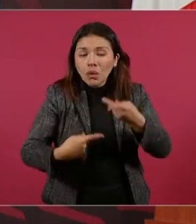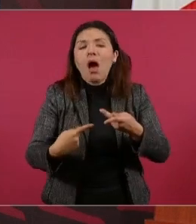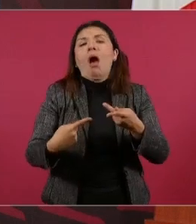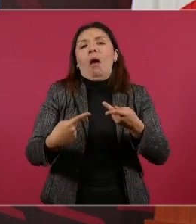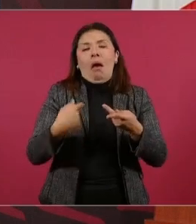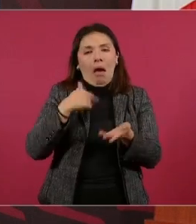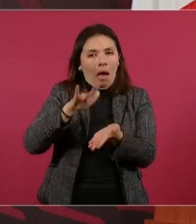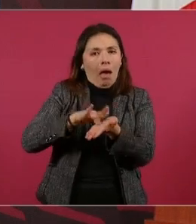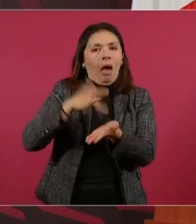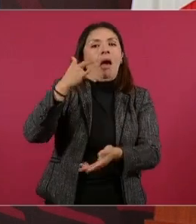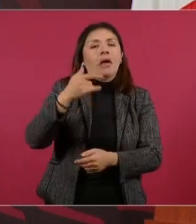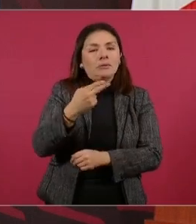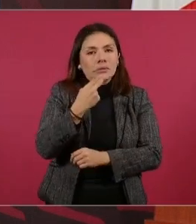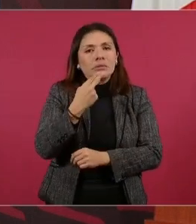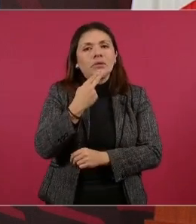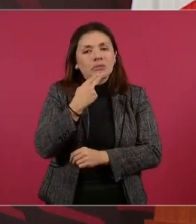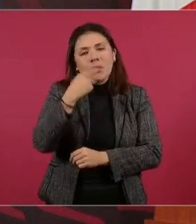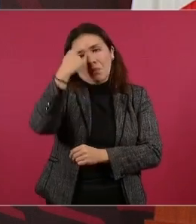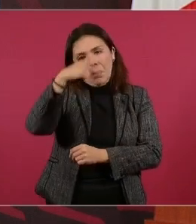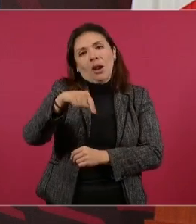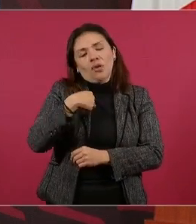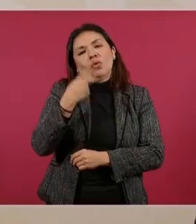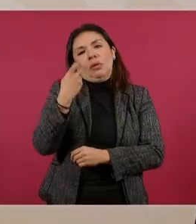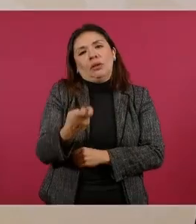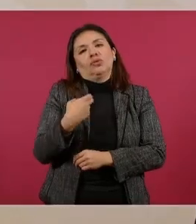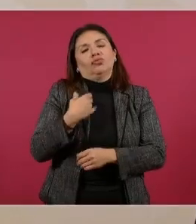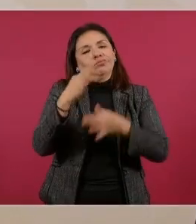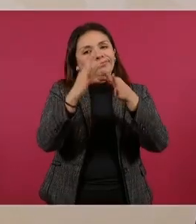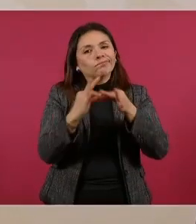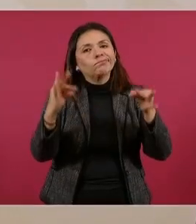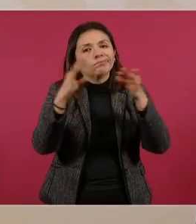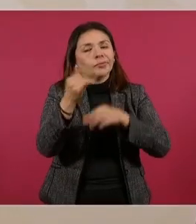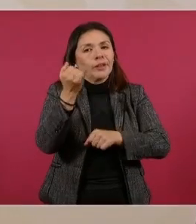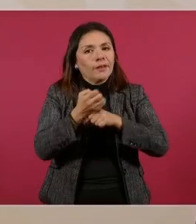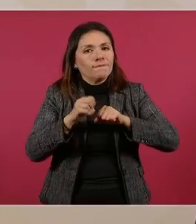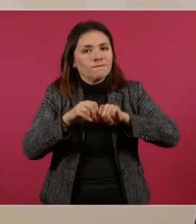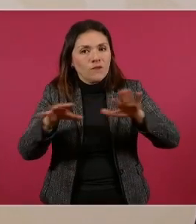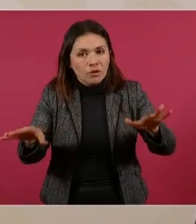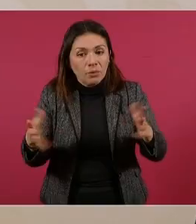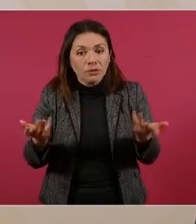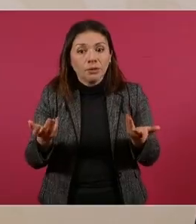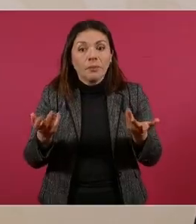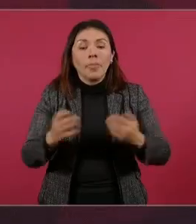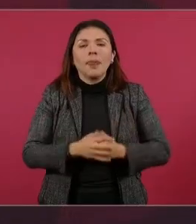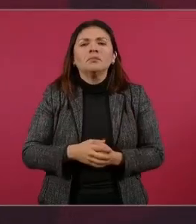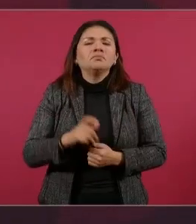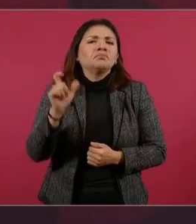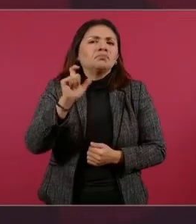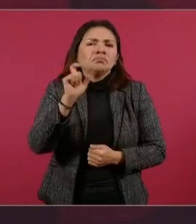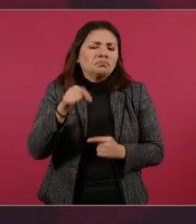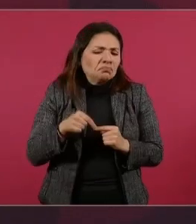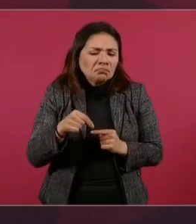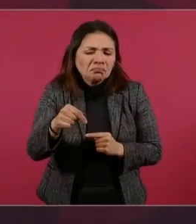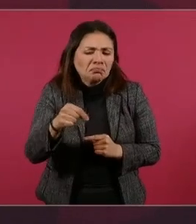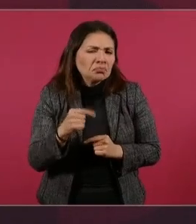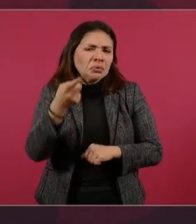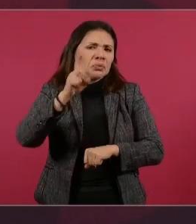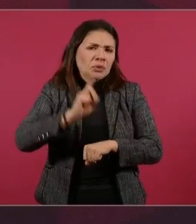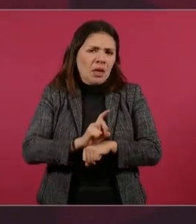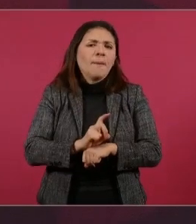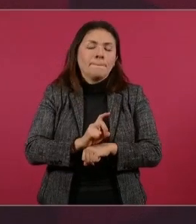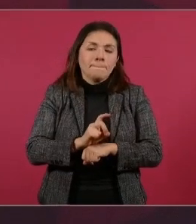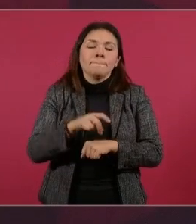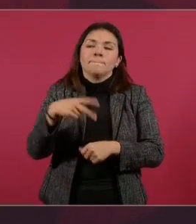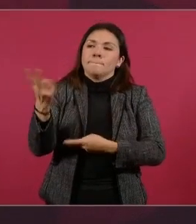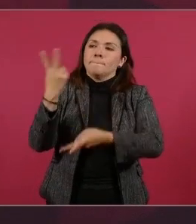pregunta para informar y un día de estos también van a